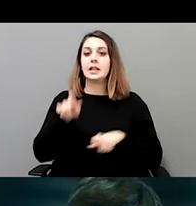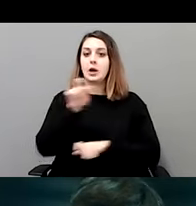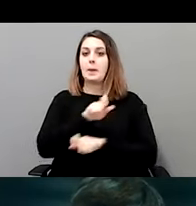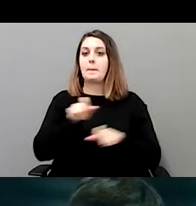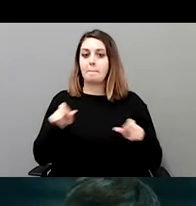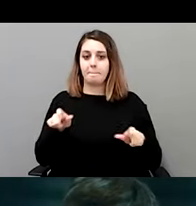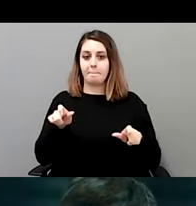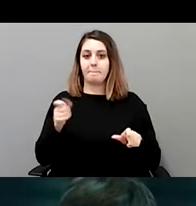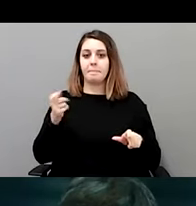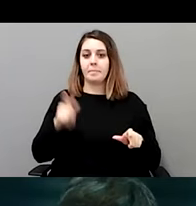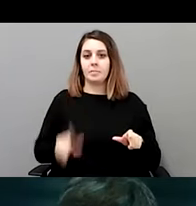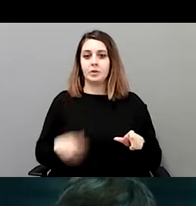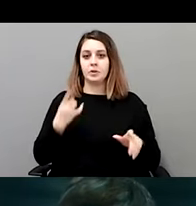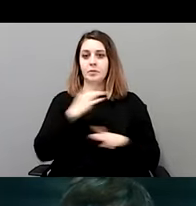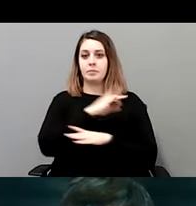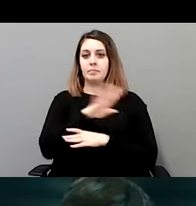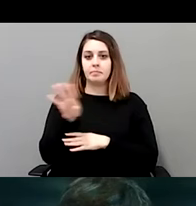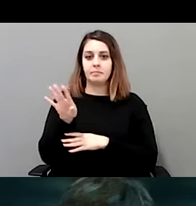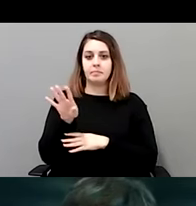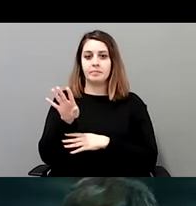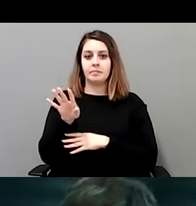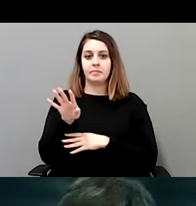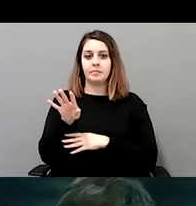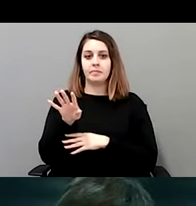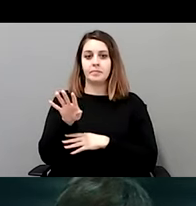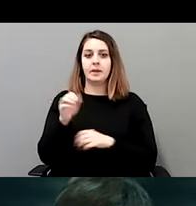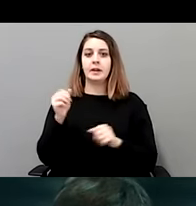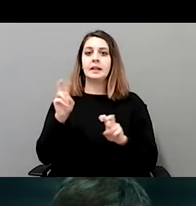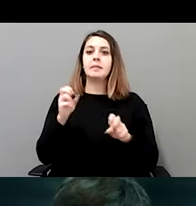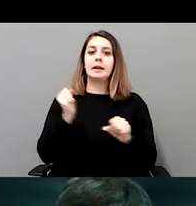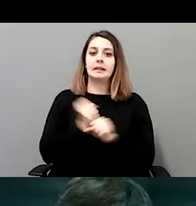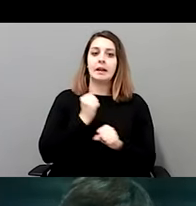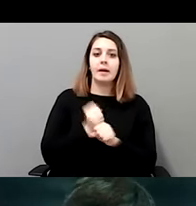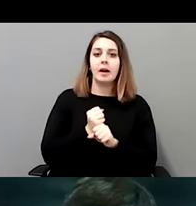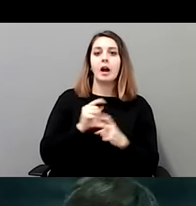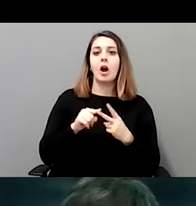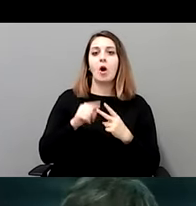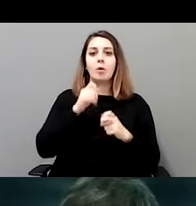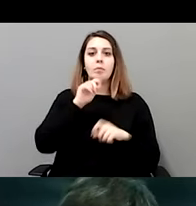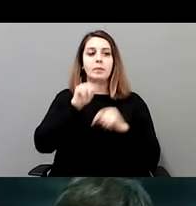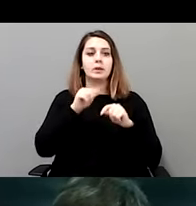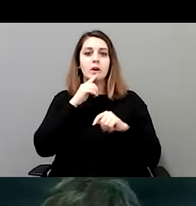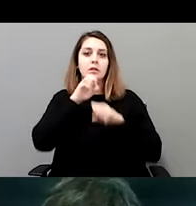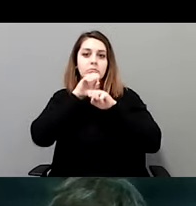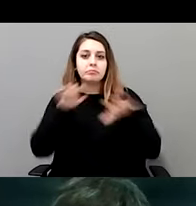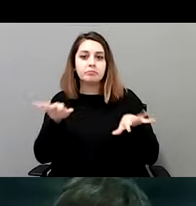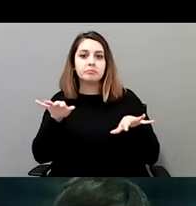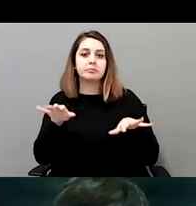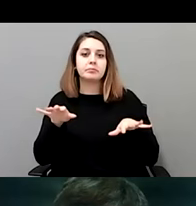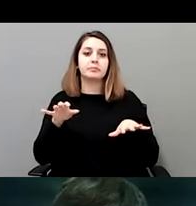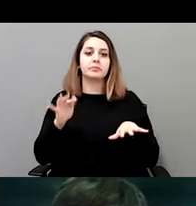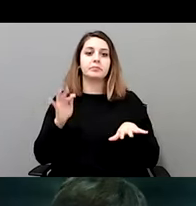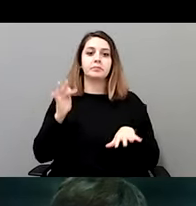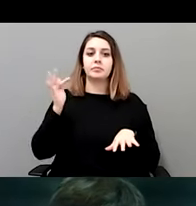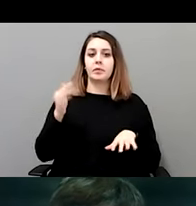solicitudes a través de portales de trabajo, a través de boca a boca, etc. E hice